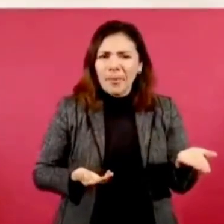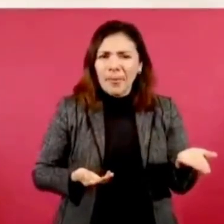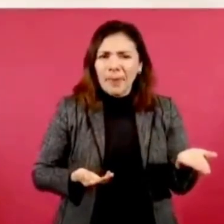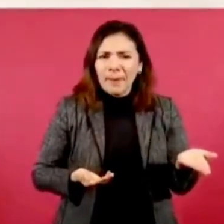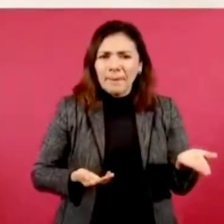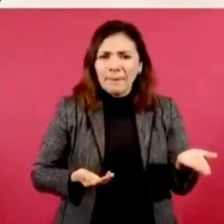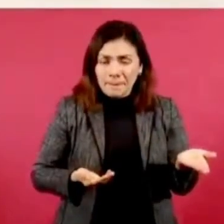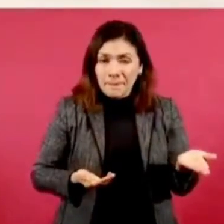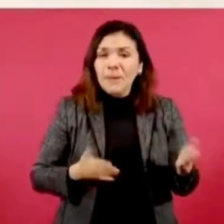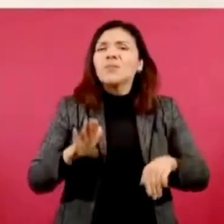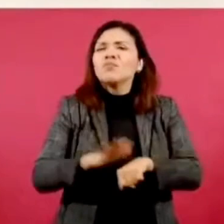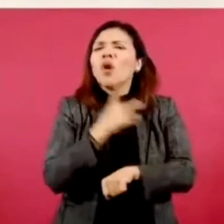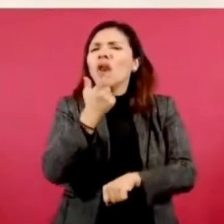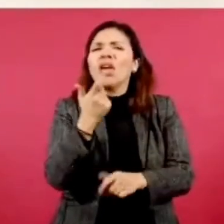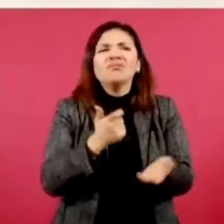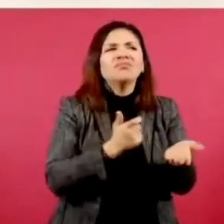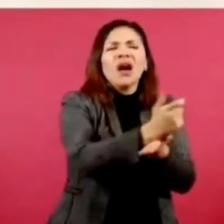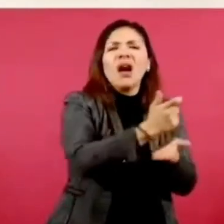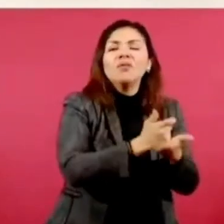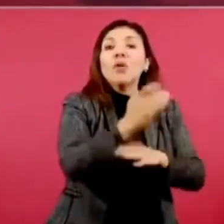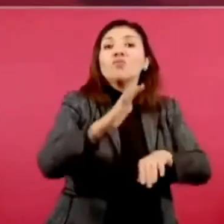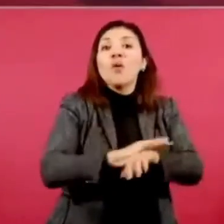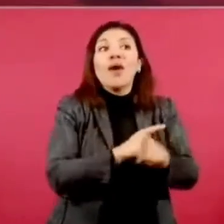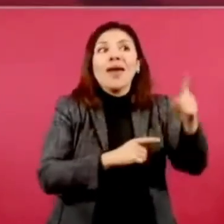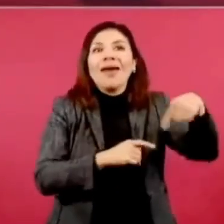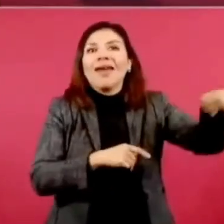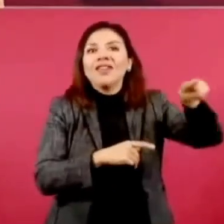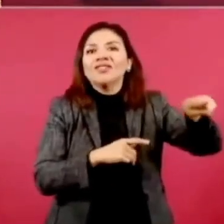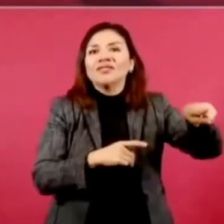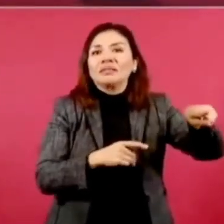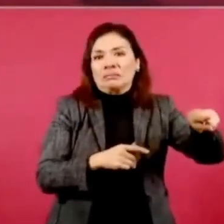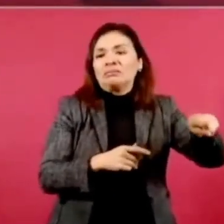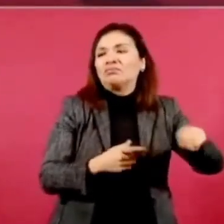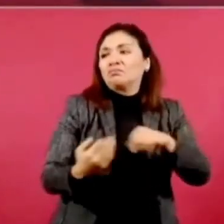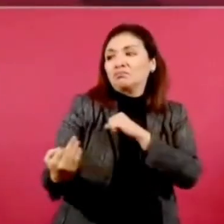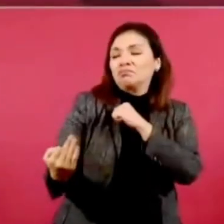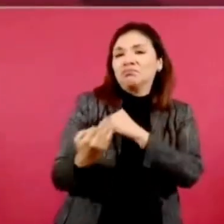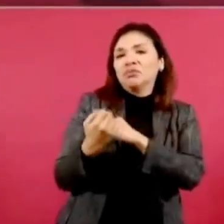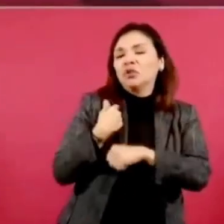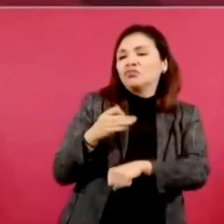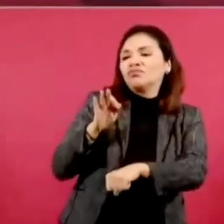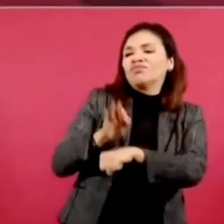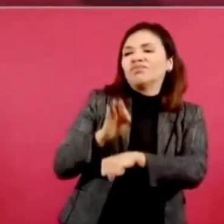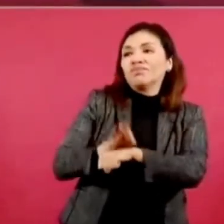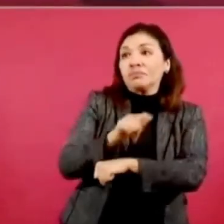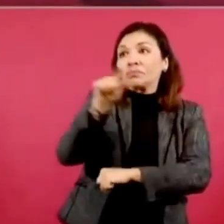Les pagan eso porque ellos defienden intereses.